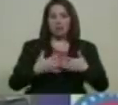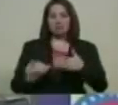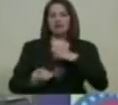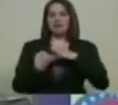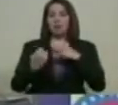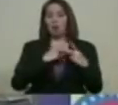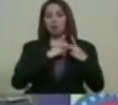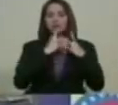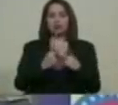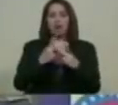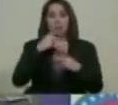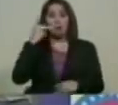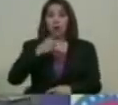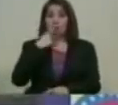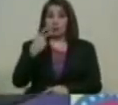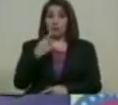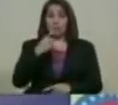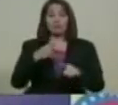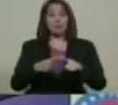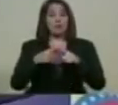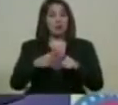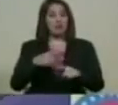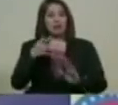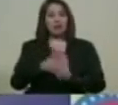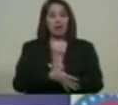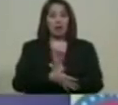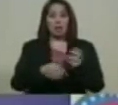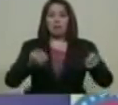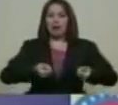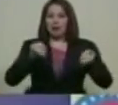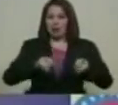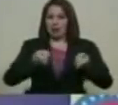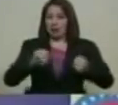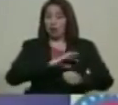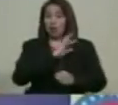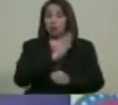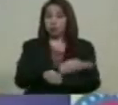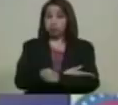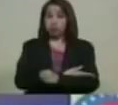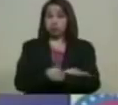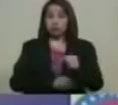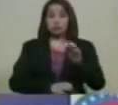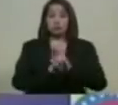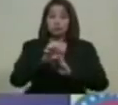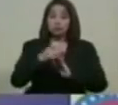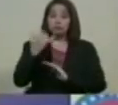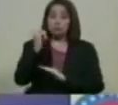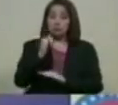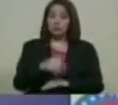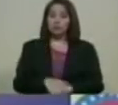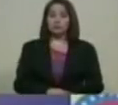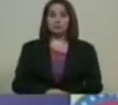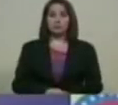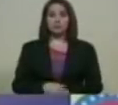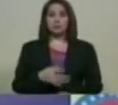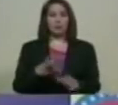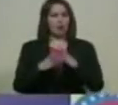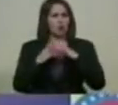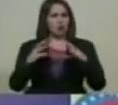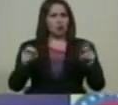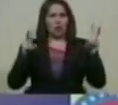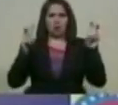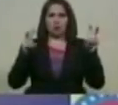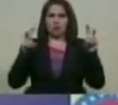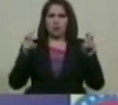voluntad política, sino depende también de fuerzas del mercado realmente existentes. Sobre todos estos temas nosotros